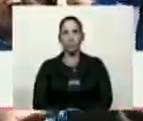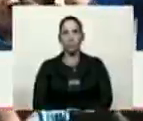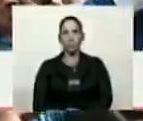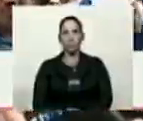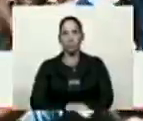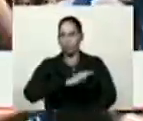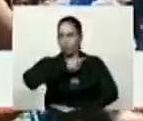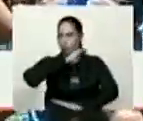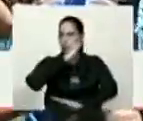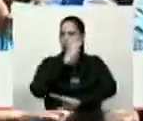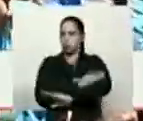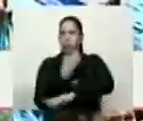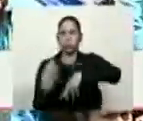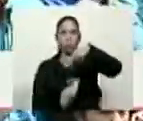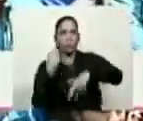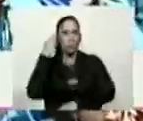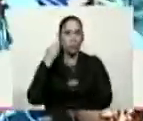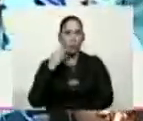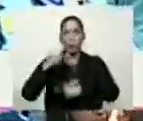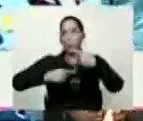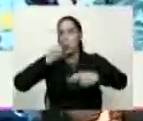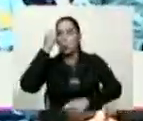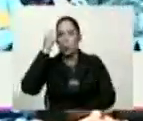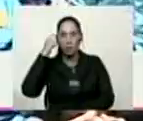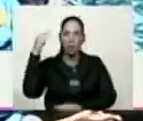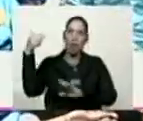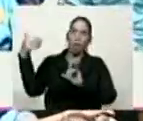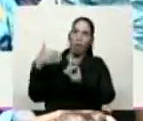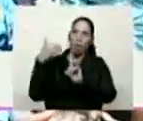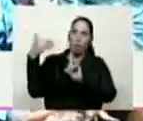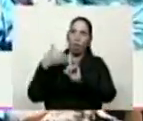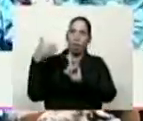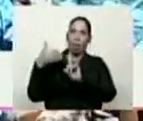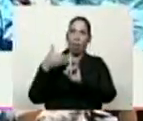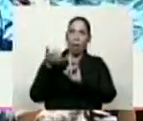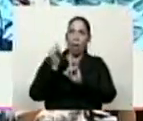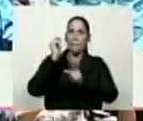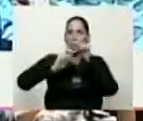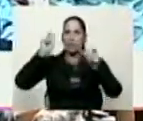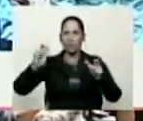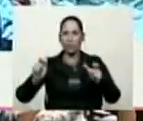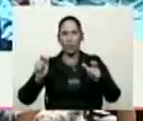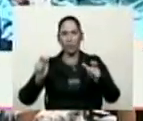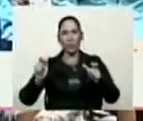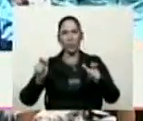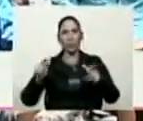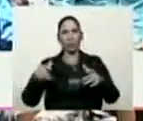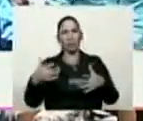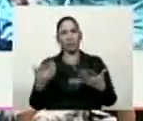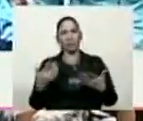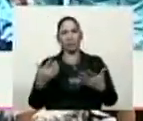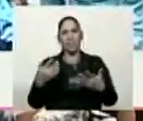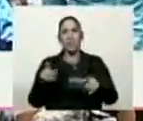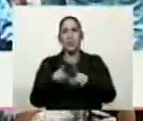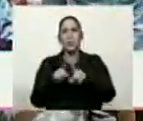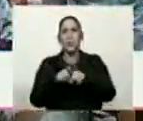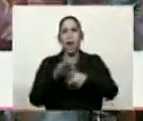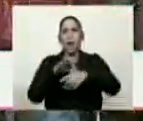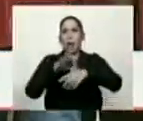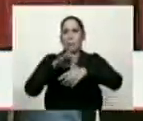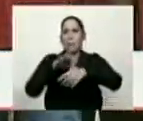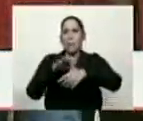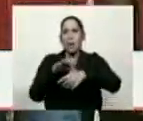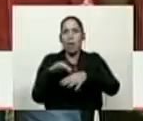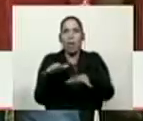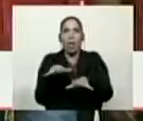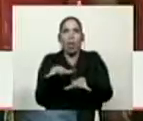Vanguardia de la Revolución Bolivariana. Todos los días nos amenazan. Y hay gente que tiene la piel así muy debilita. No